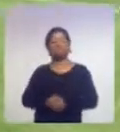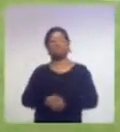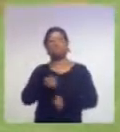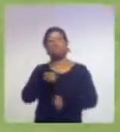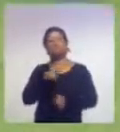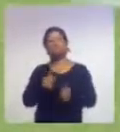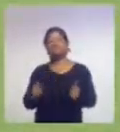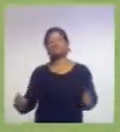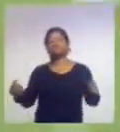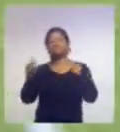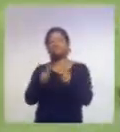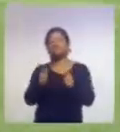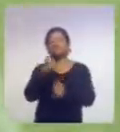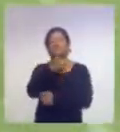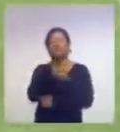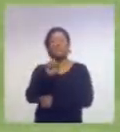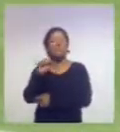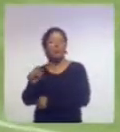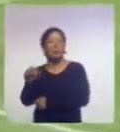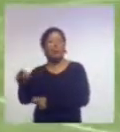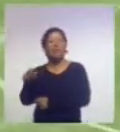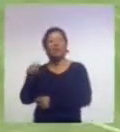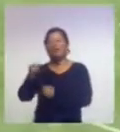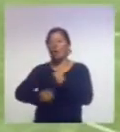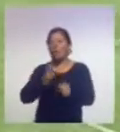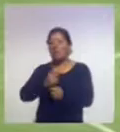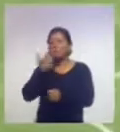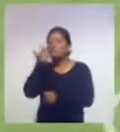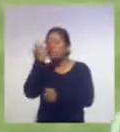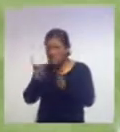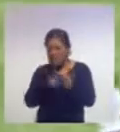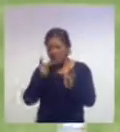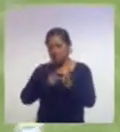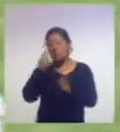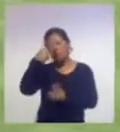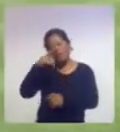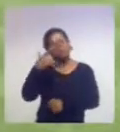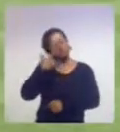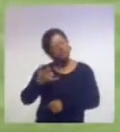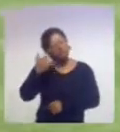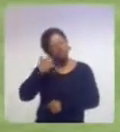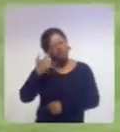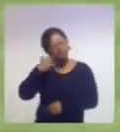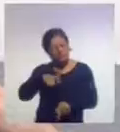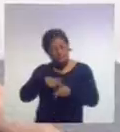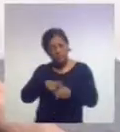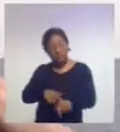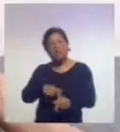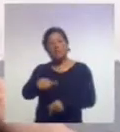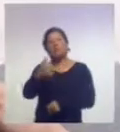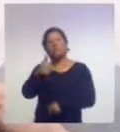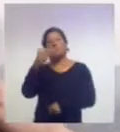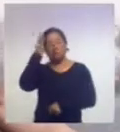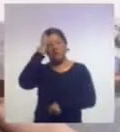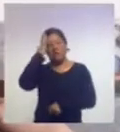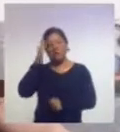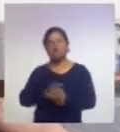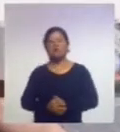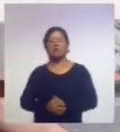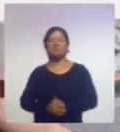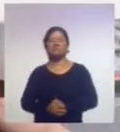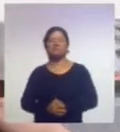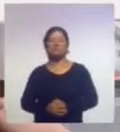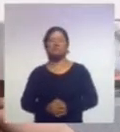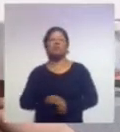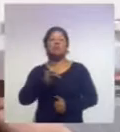el ingreso de Jonathan Suárez, oportunidad que se espera repetir para seguir en la pelea de estar en el 11 titular. Sí, Gabito,